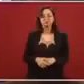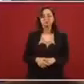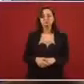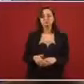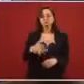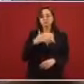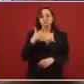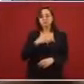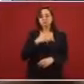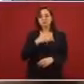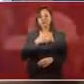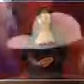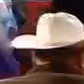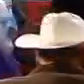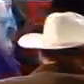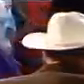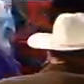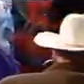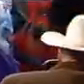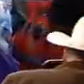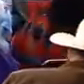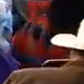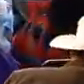el planteamiento fue